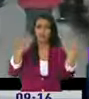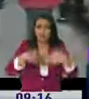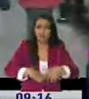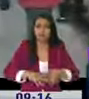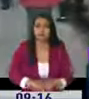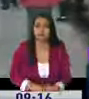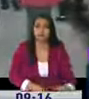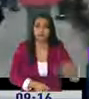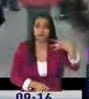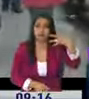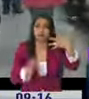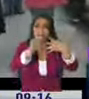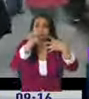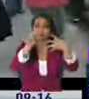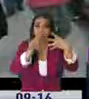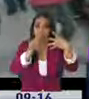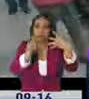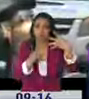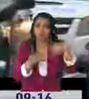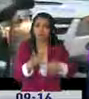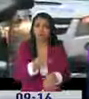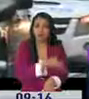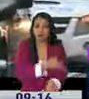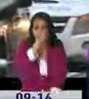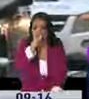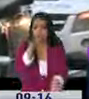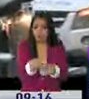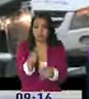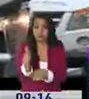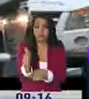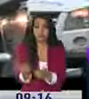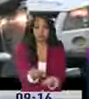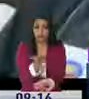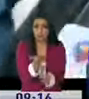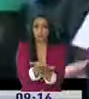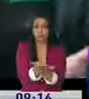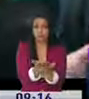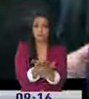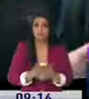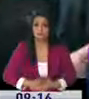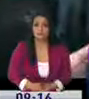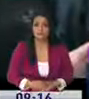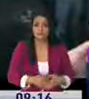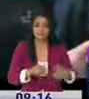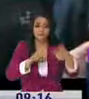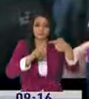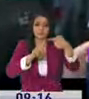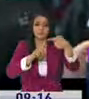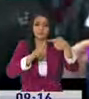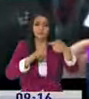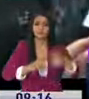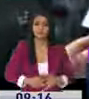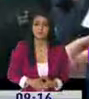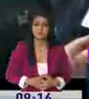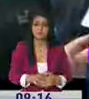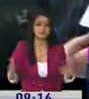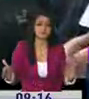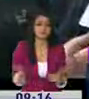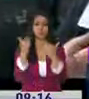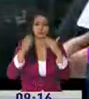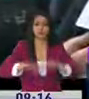Cuatro preguntas ampliamente consensuadas fueron las que presentaron en Carondelet. Primero es ir contra la